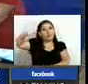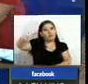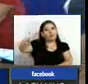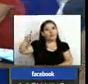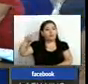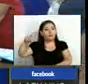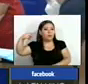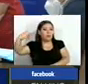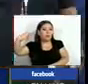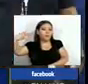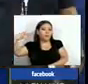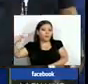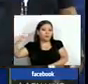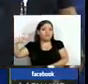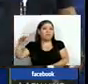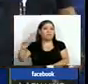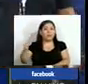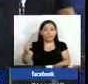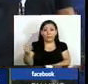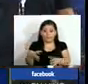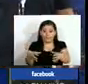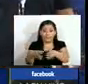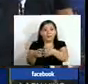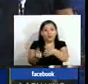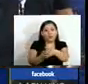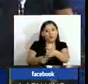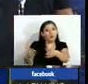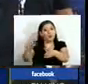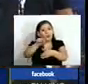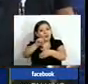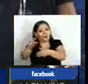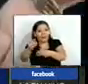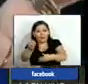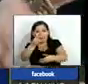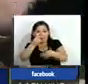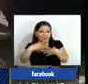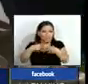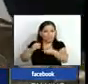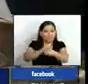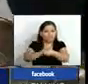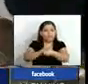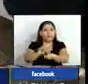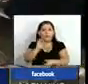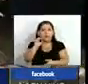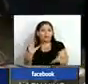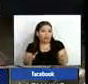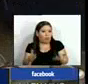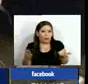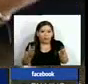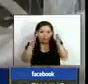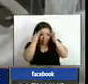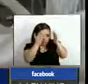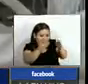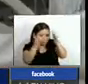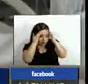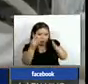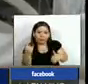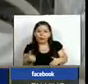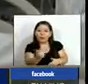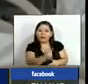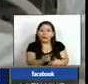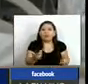los Derechos Humanos, integrantes de la Mesa por la Soberanía Alimentaria. Denuncian la falta de atención a pacientes